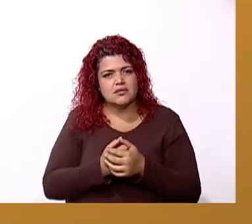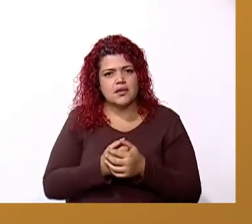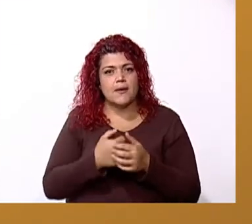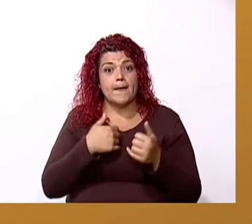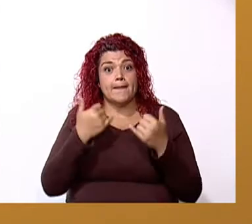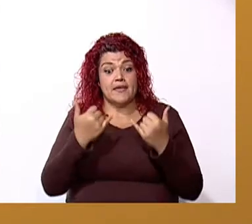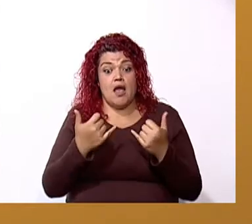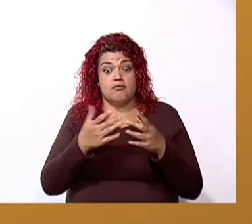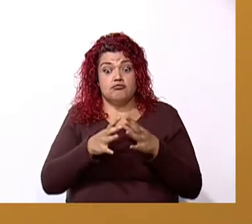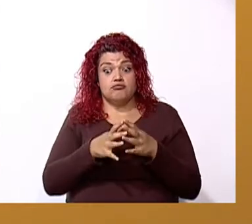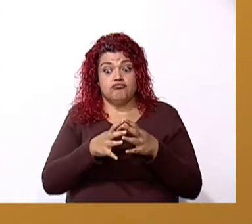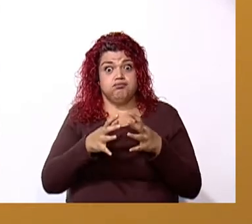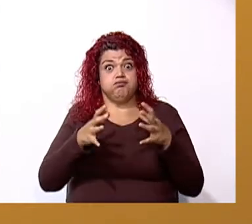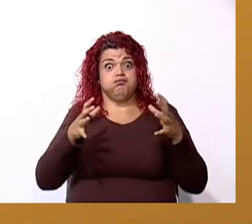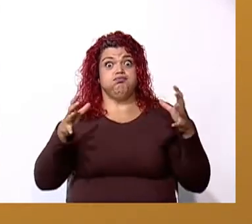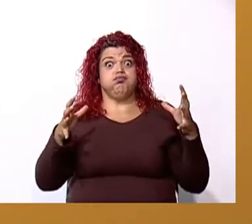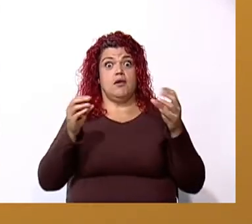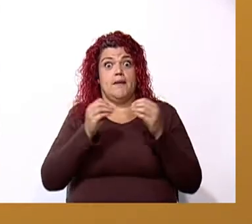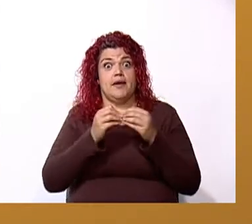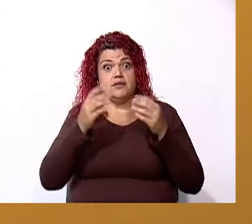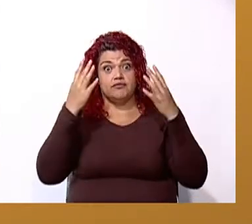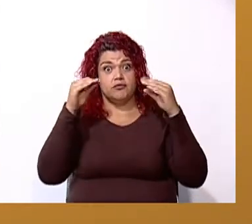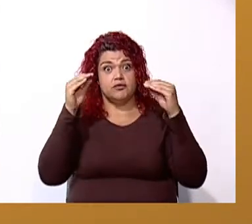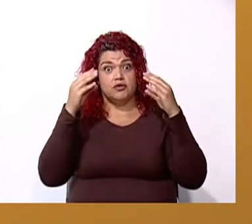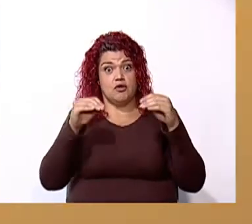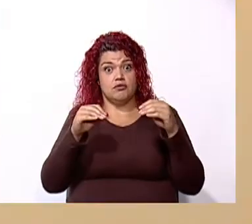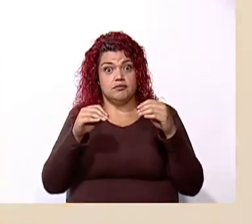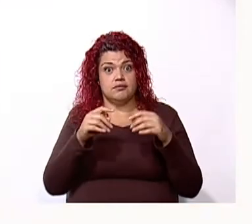a ampliar un poquitito más, pero veamos.